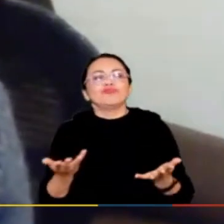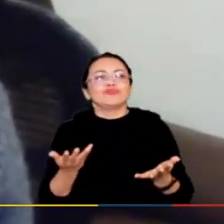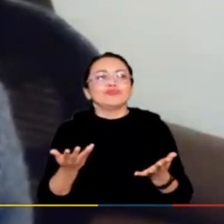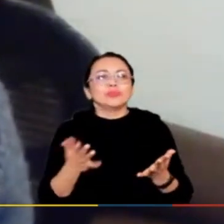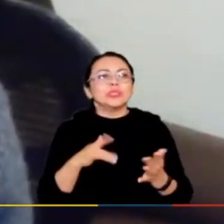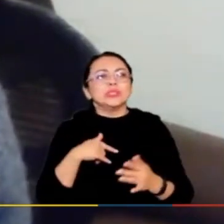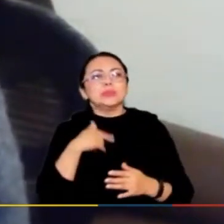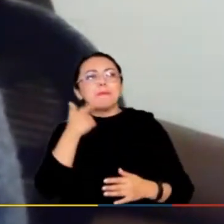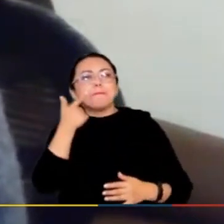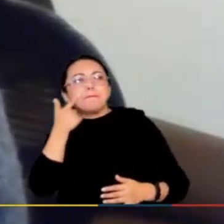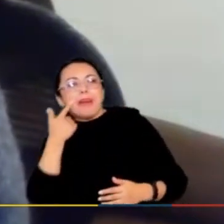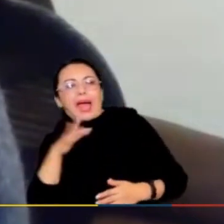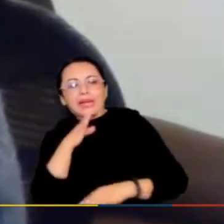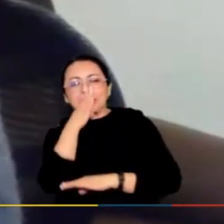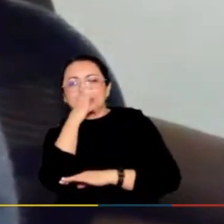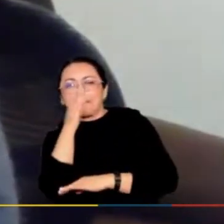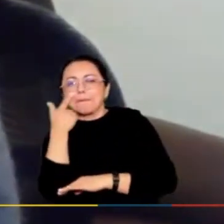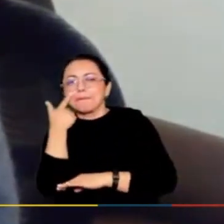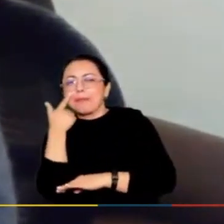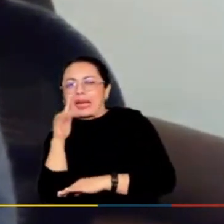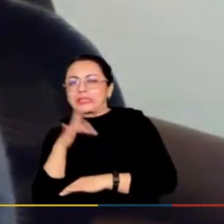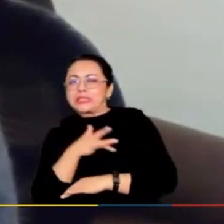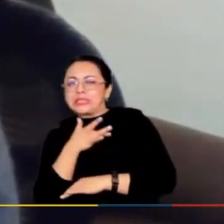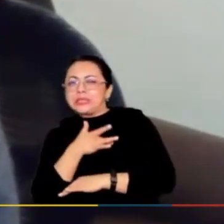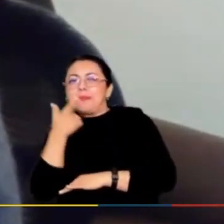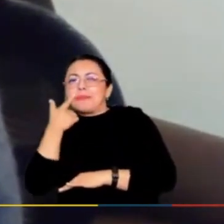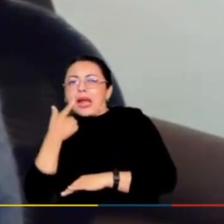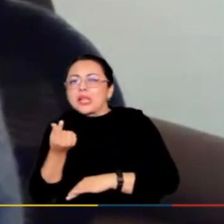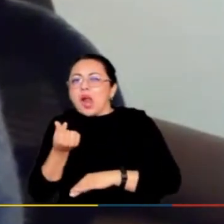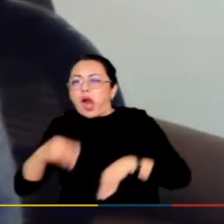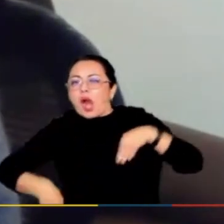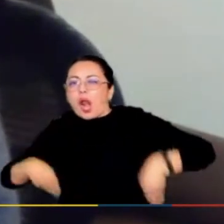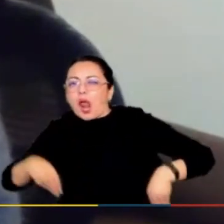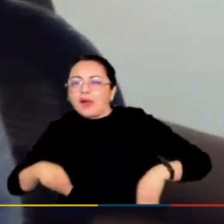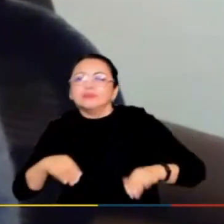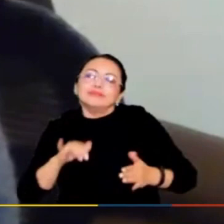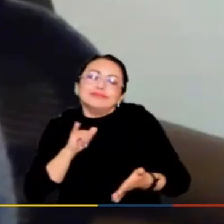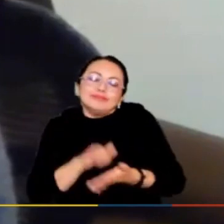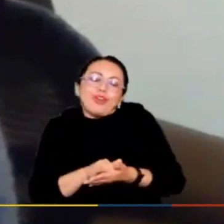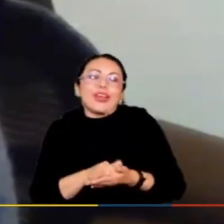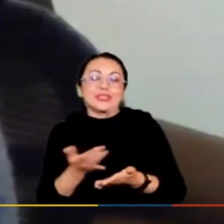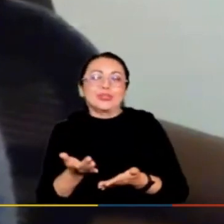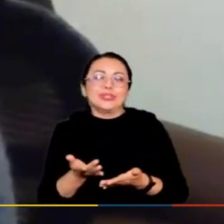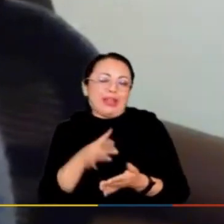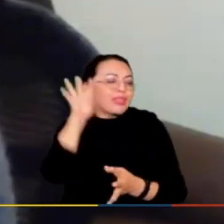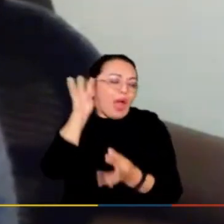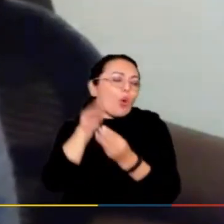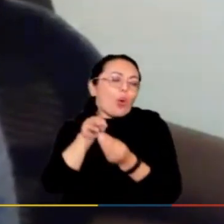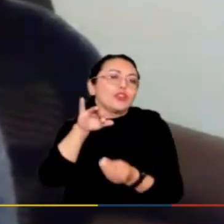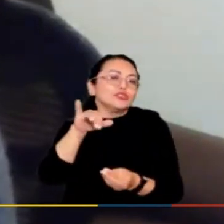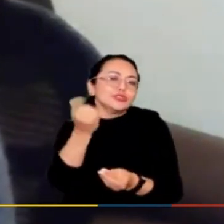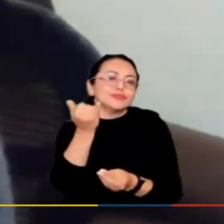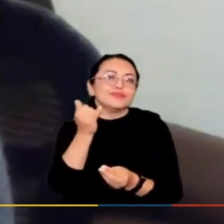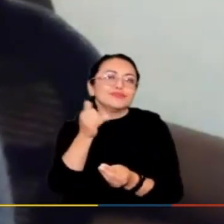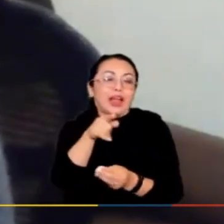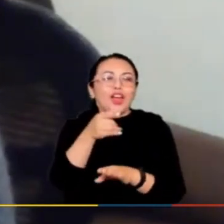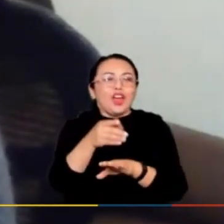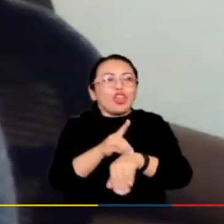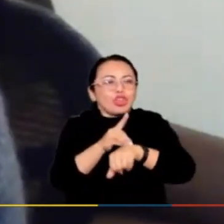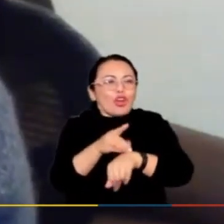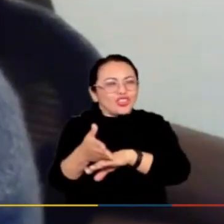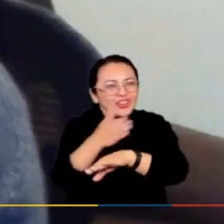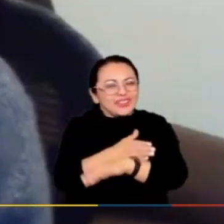de sospecho sobre la entidad o calidad del cliente que uno tiene. Es completamente de acuerdo con el planteamiento del doctor José